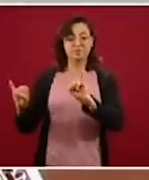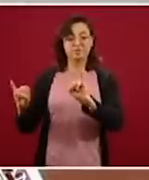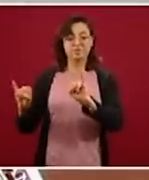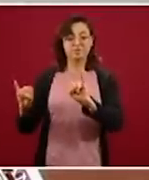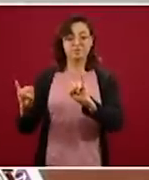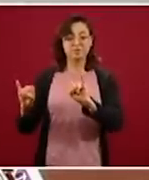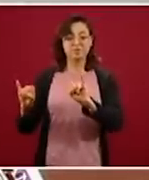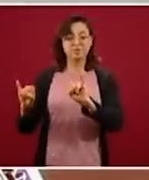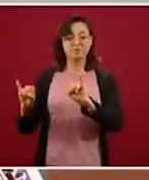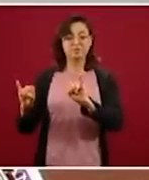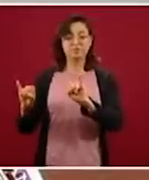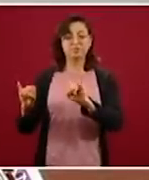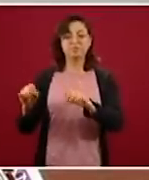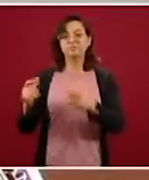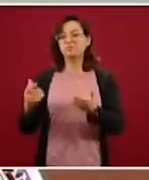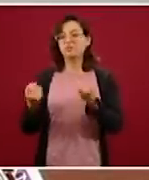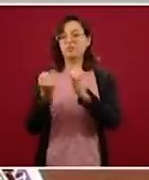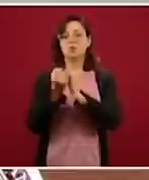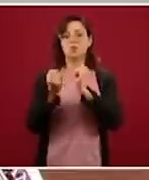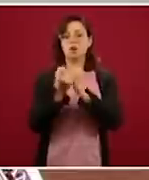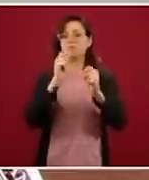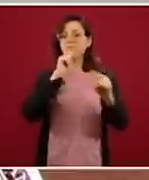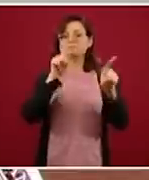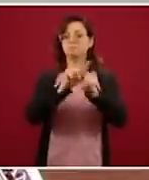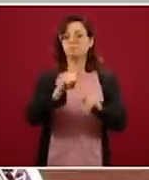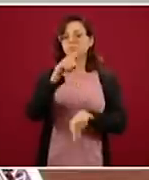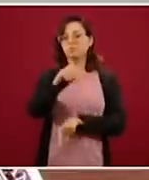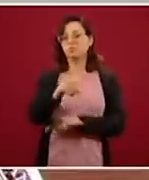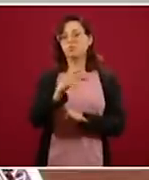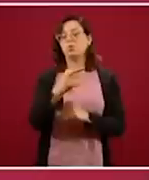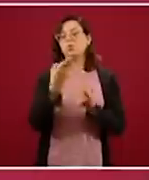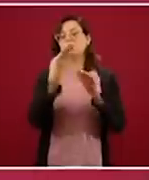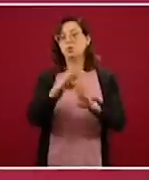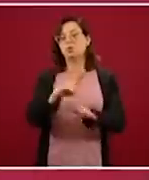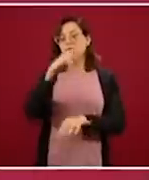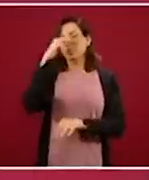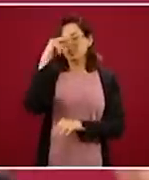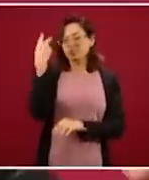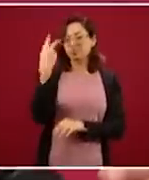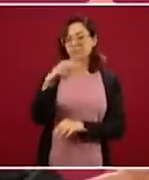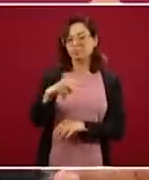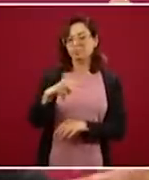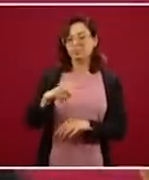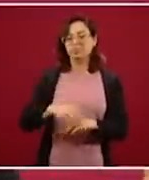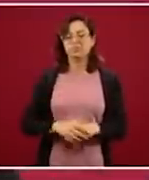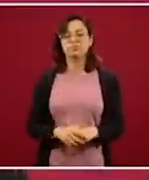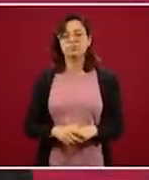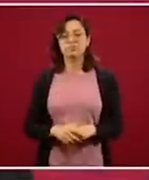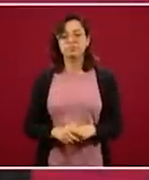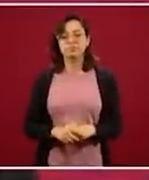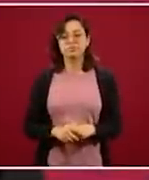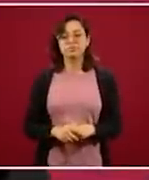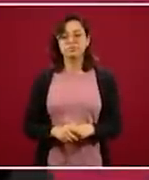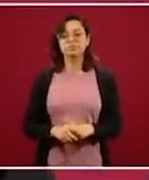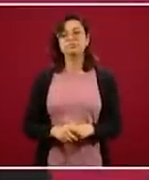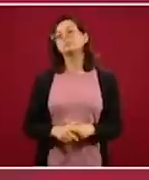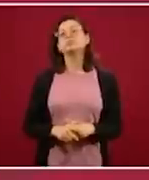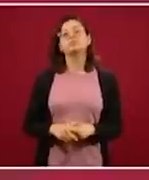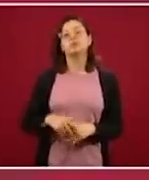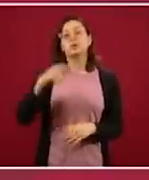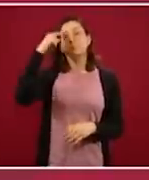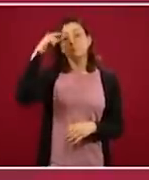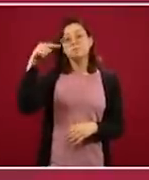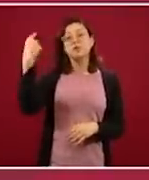como el Banco de México, para que no